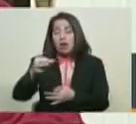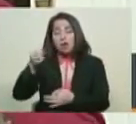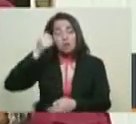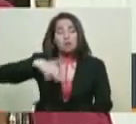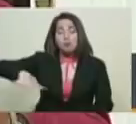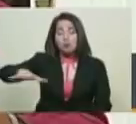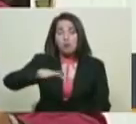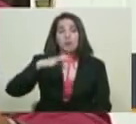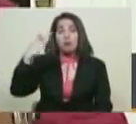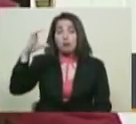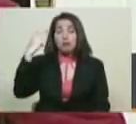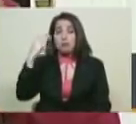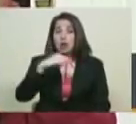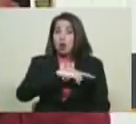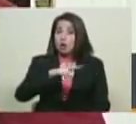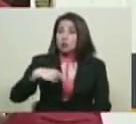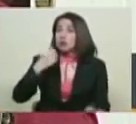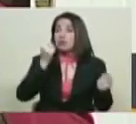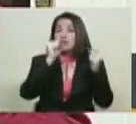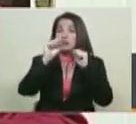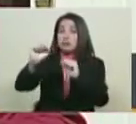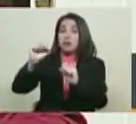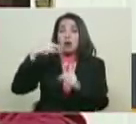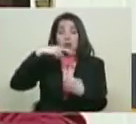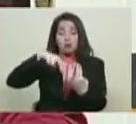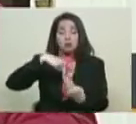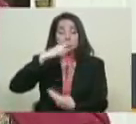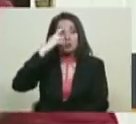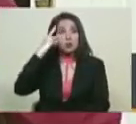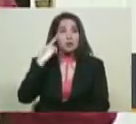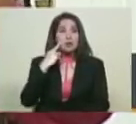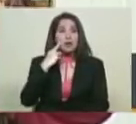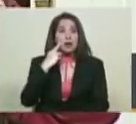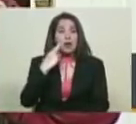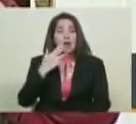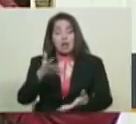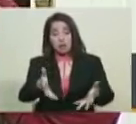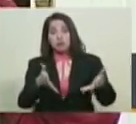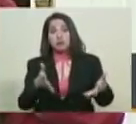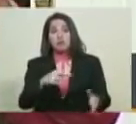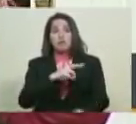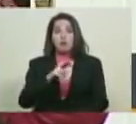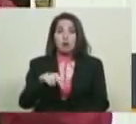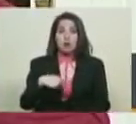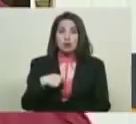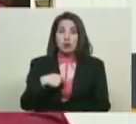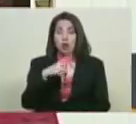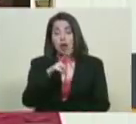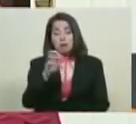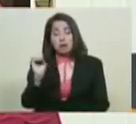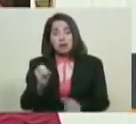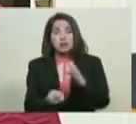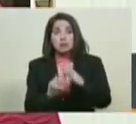Cuando nosotros defendemos la revolución bolivariana y el triunfo nuestro, el 20 de